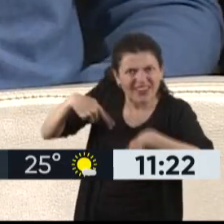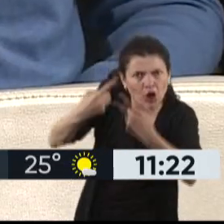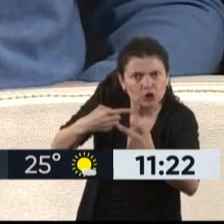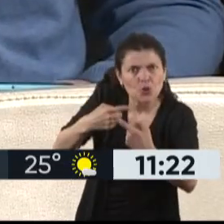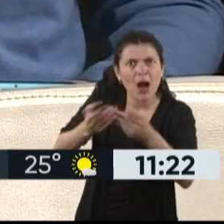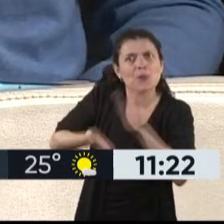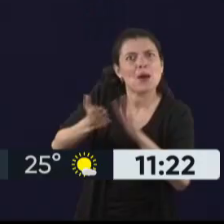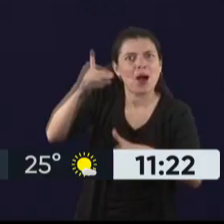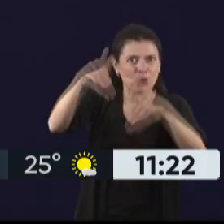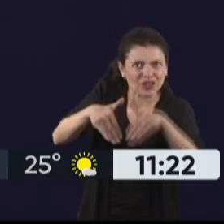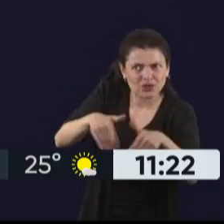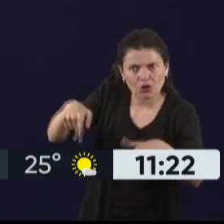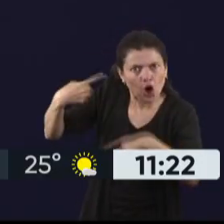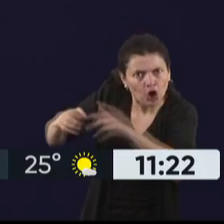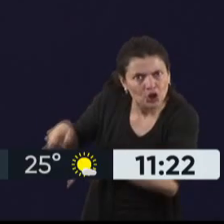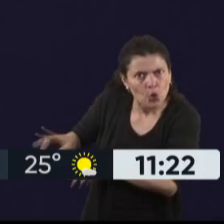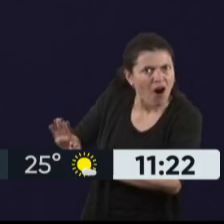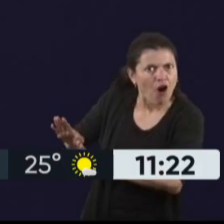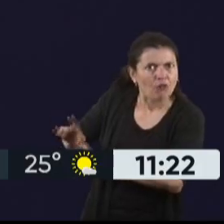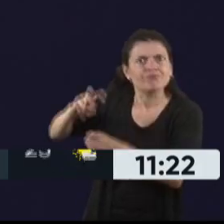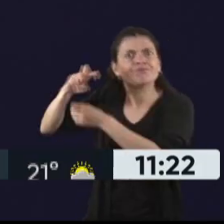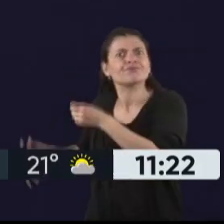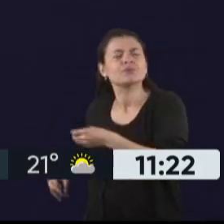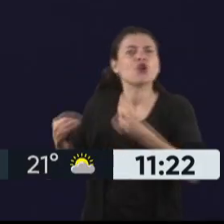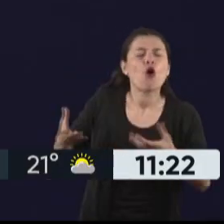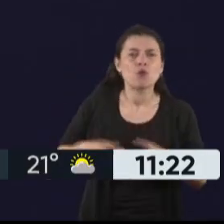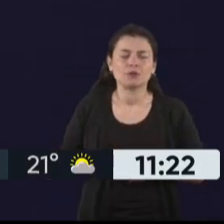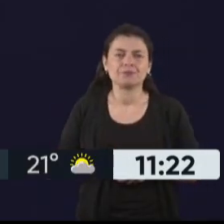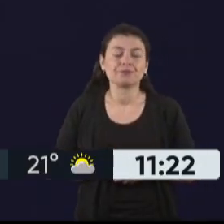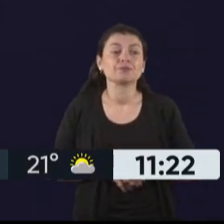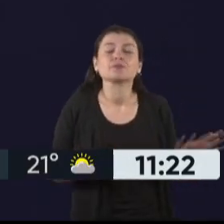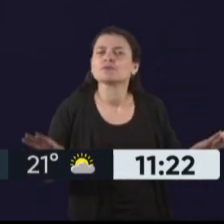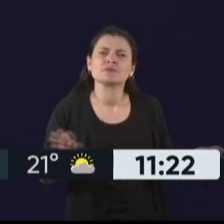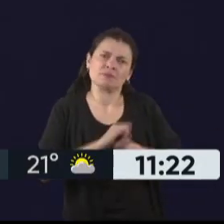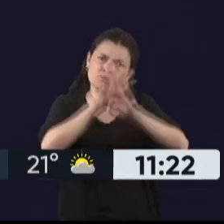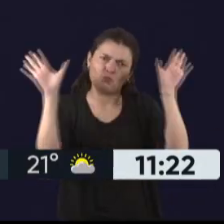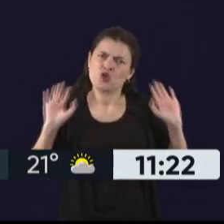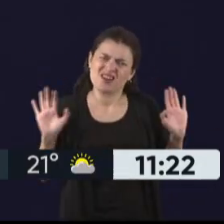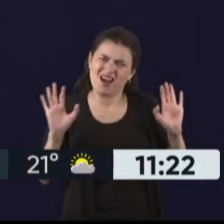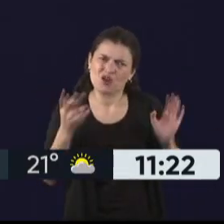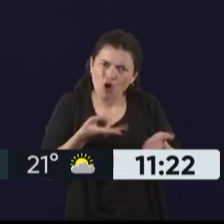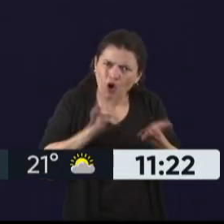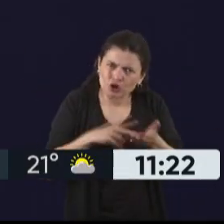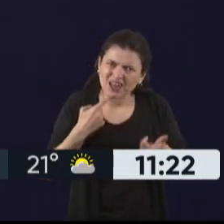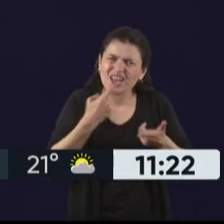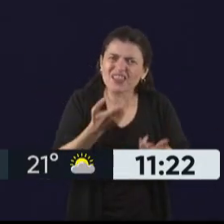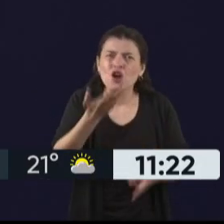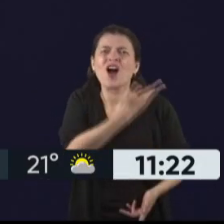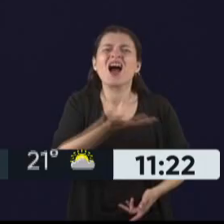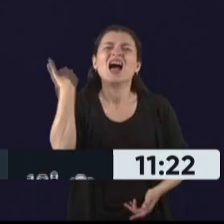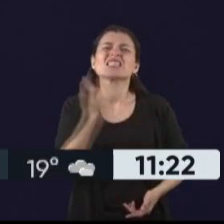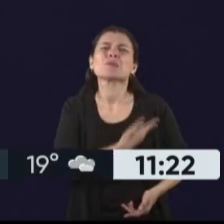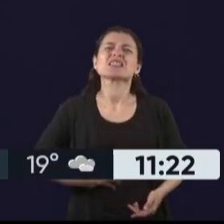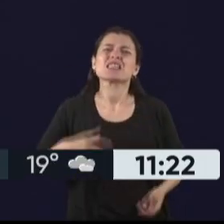sí. Por eso, te repito, me parece que el mensaje de X del presidente fue claro en relación a la explicación, ¿no? Y